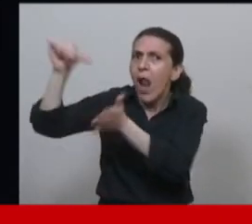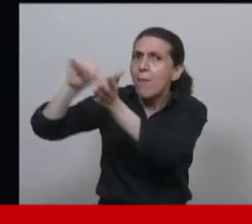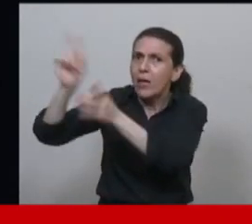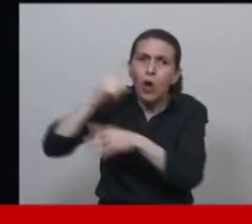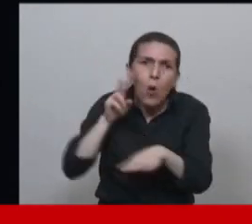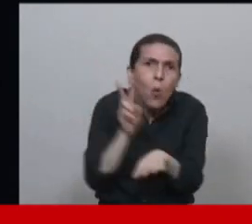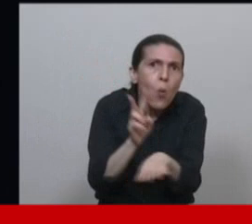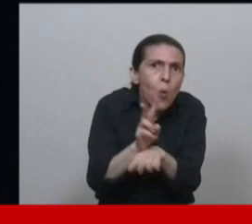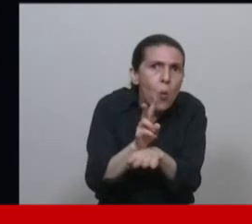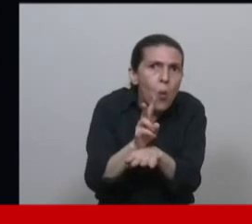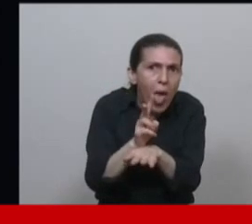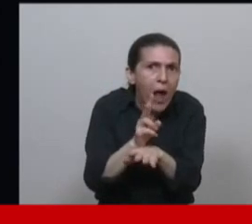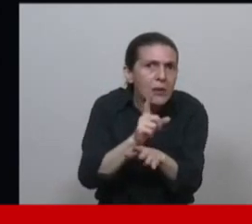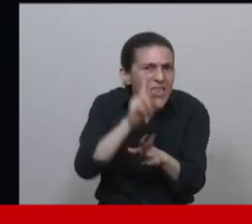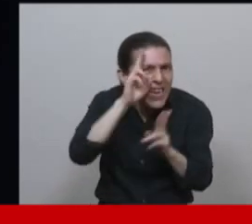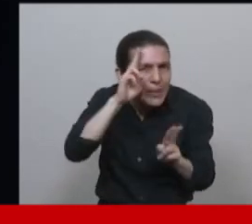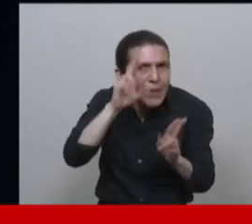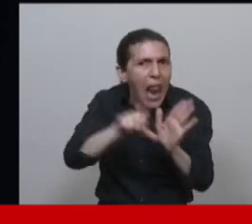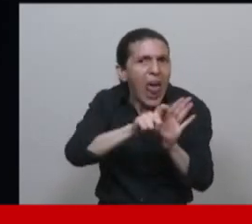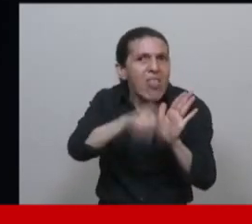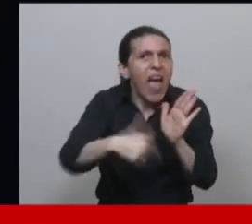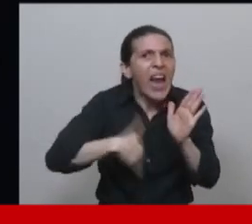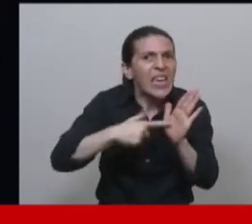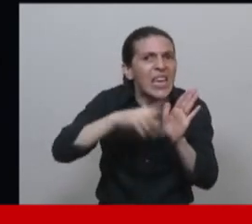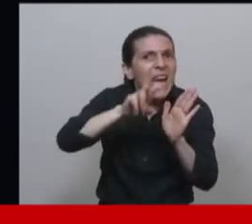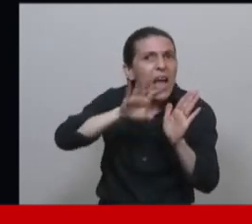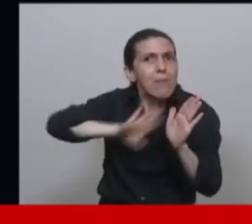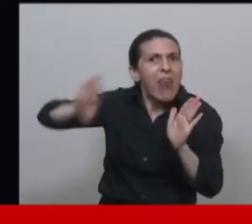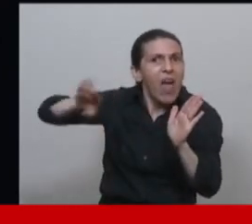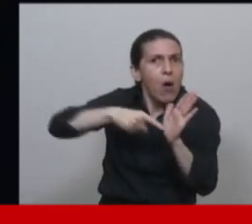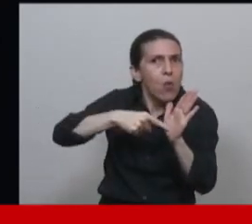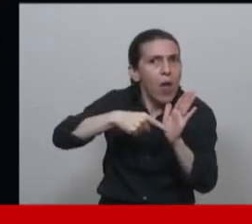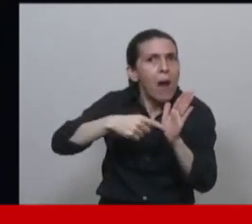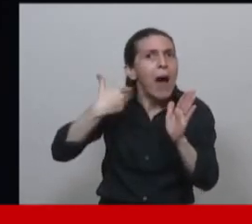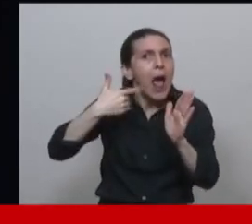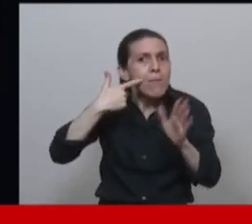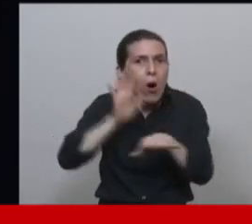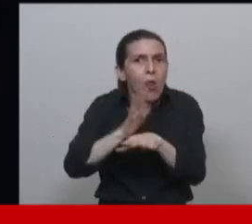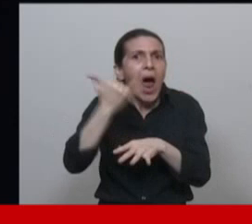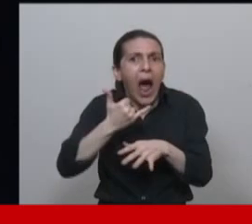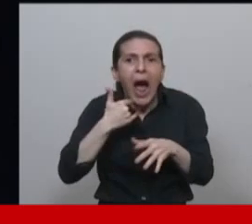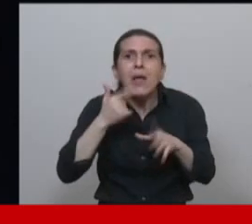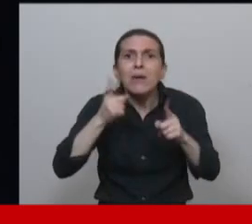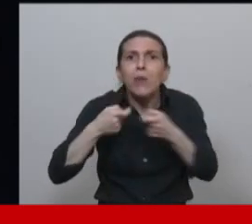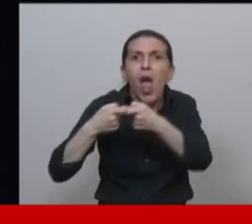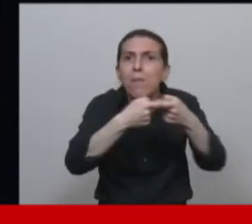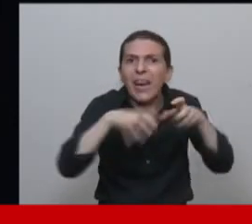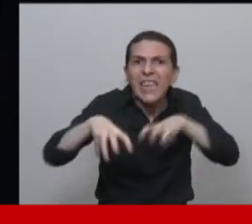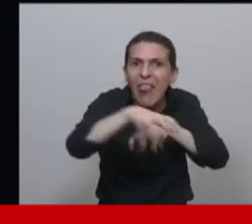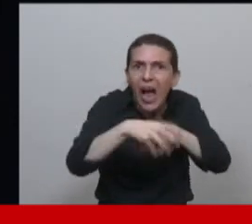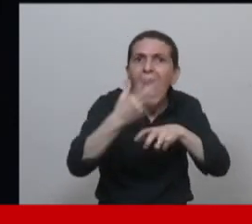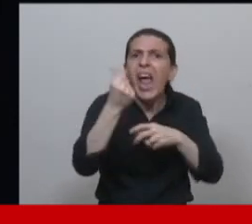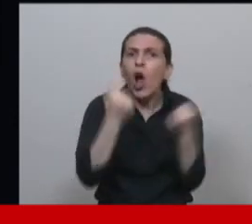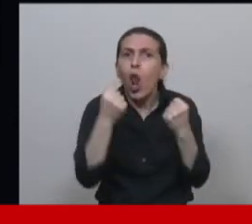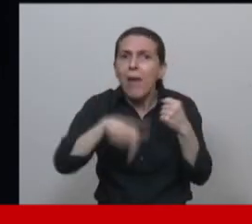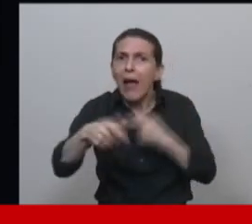muy importante para poder tener condiciones positivas para el desarrollo de un mercado de capitales local que genere la posibilidad de